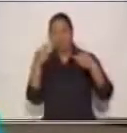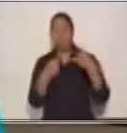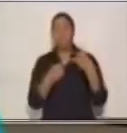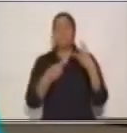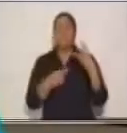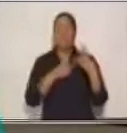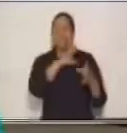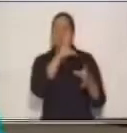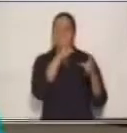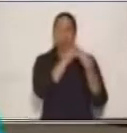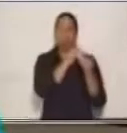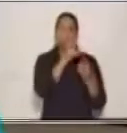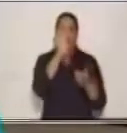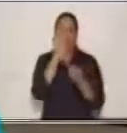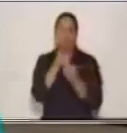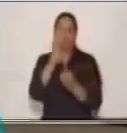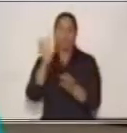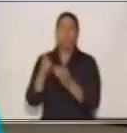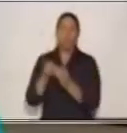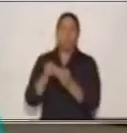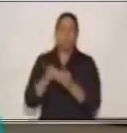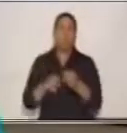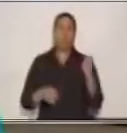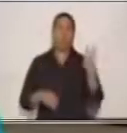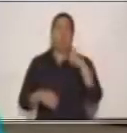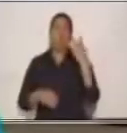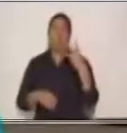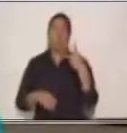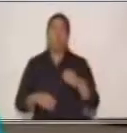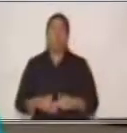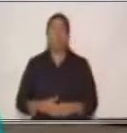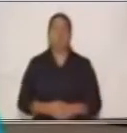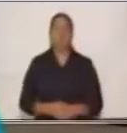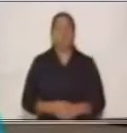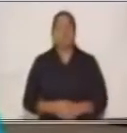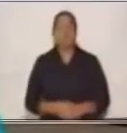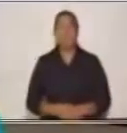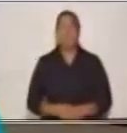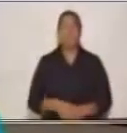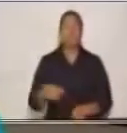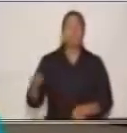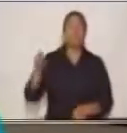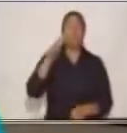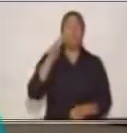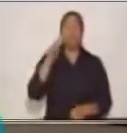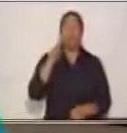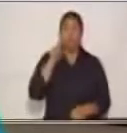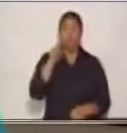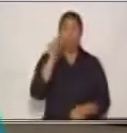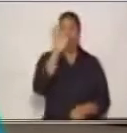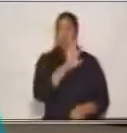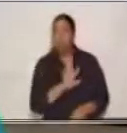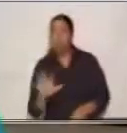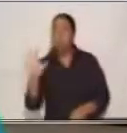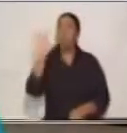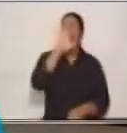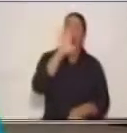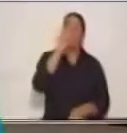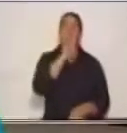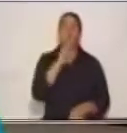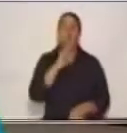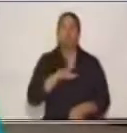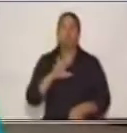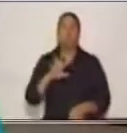orgánica, la parte dogmática y la parte pragmática, que todo ello hacen posible que